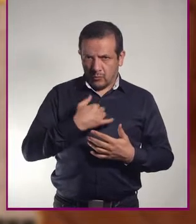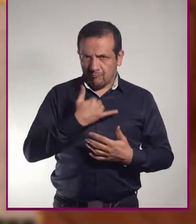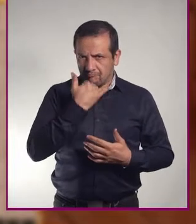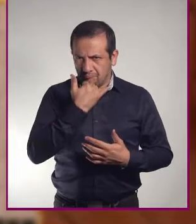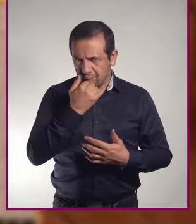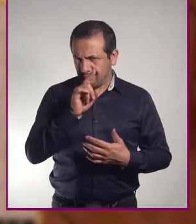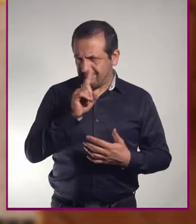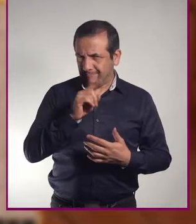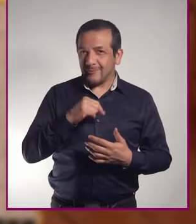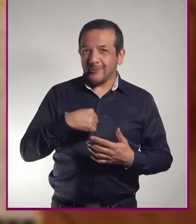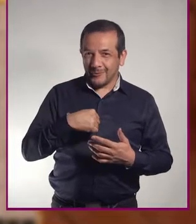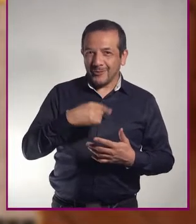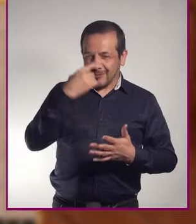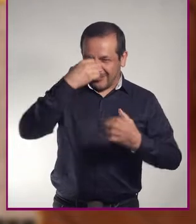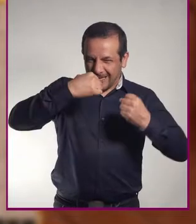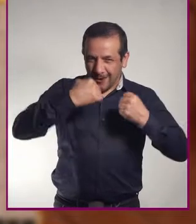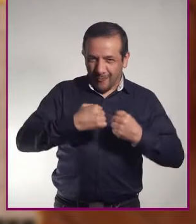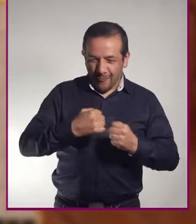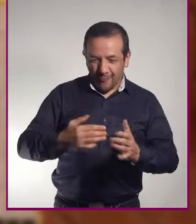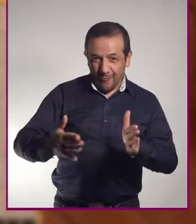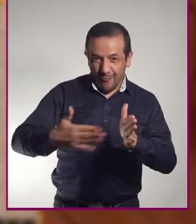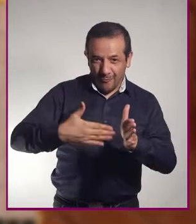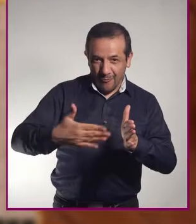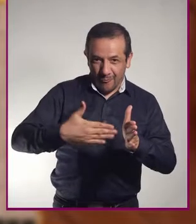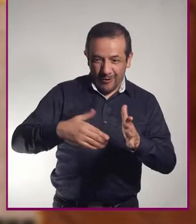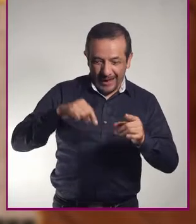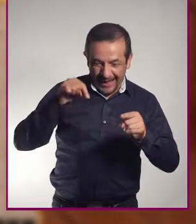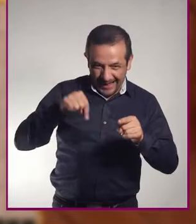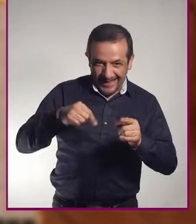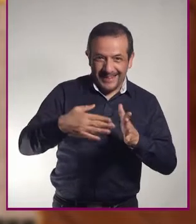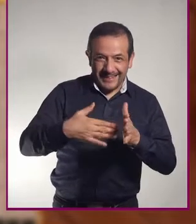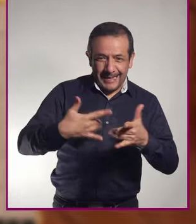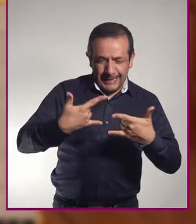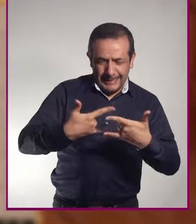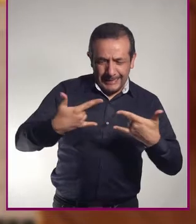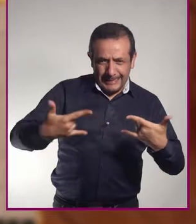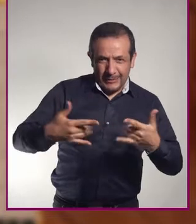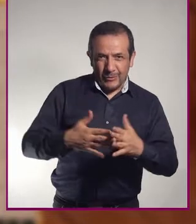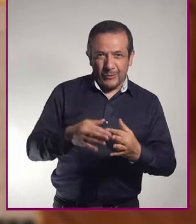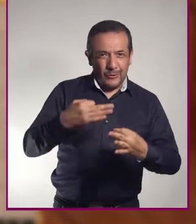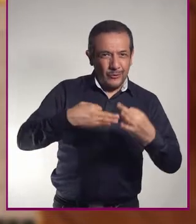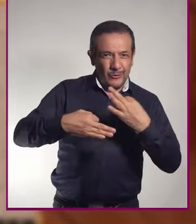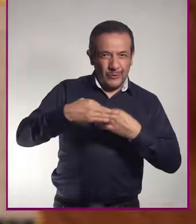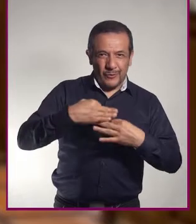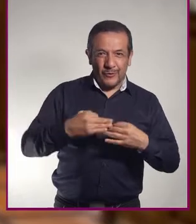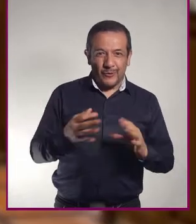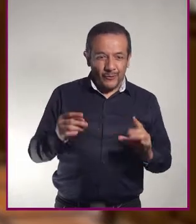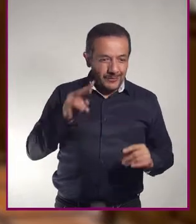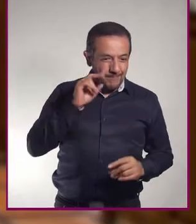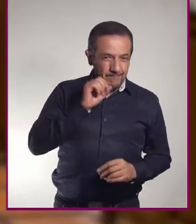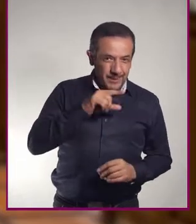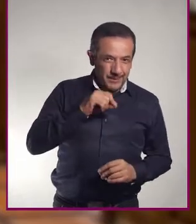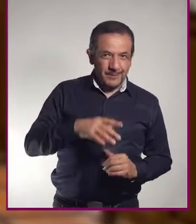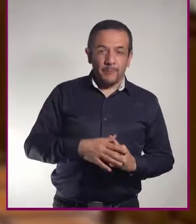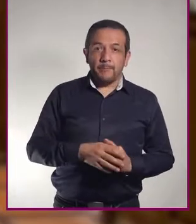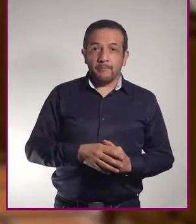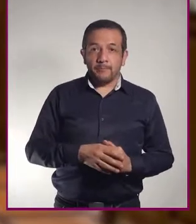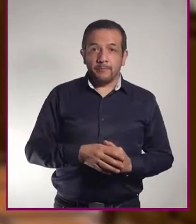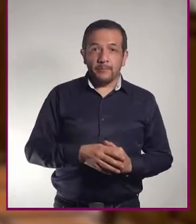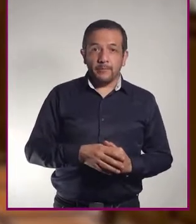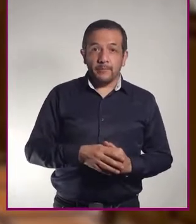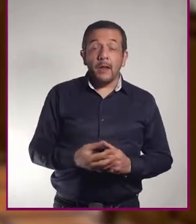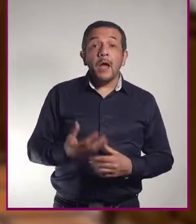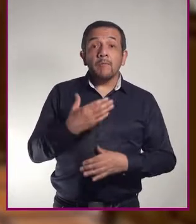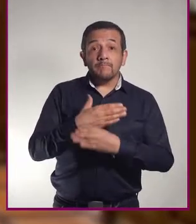podría decir que alrededor de una estufa mexicana se ha gestado la historia afectiva de todos. Entre los ingredientes